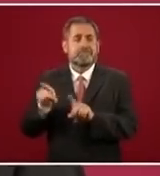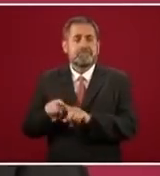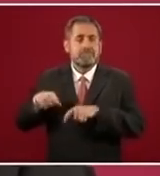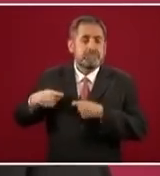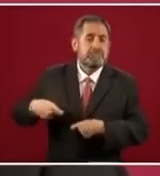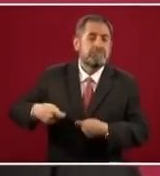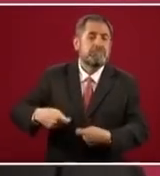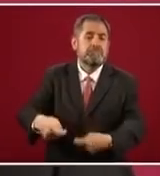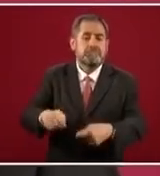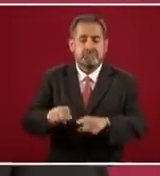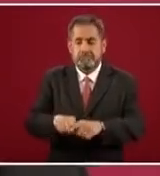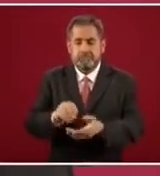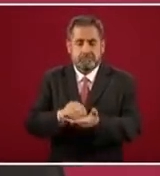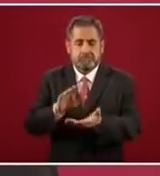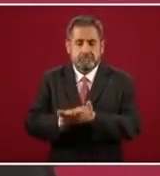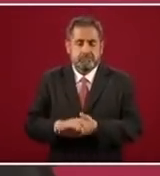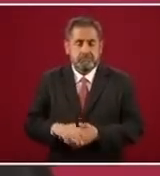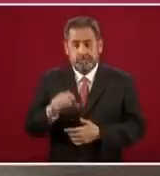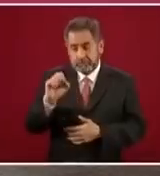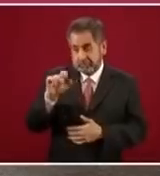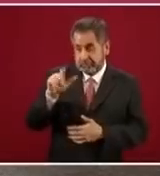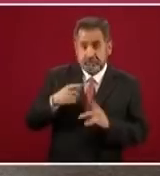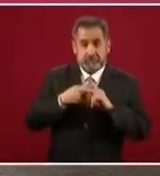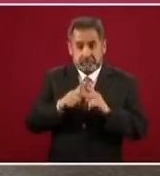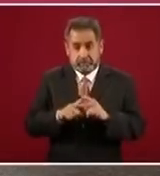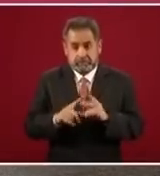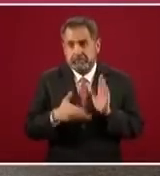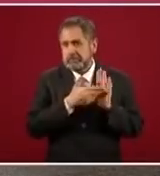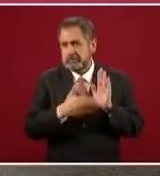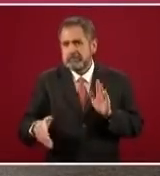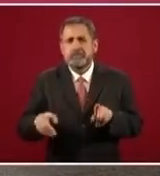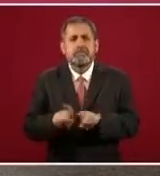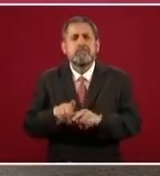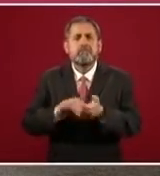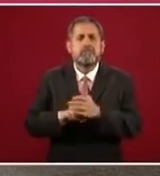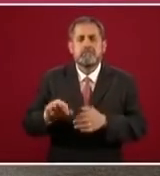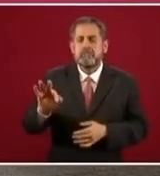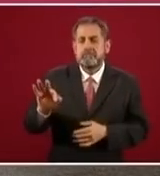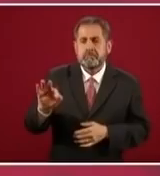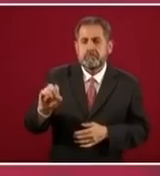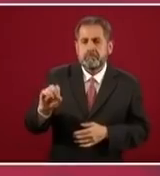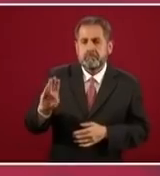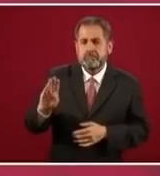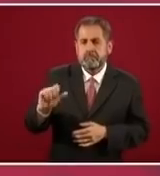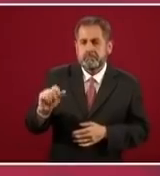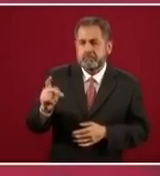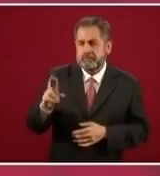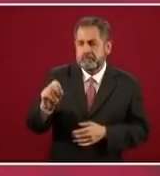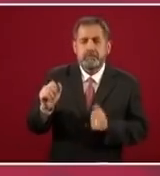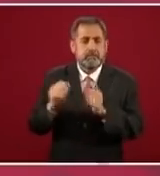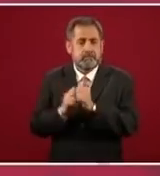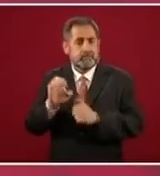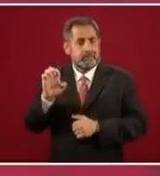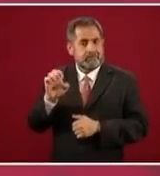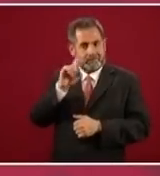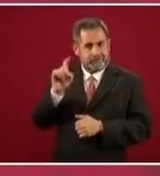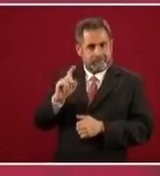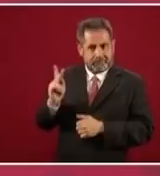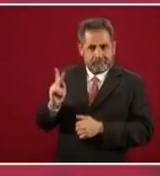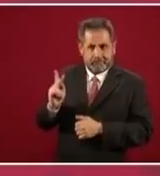después de Salinas. El FOAPROA, que fue con Zedillo,